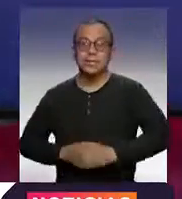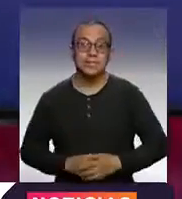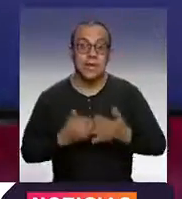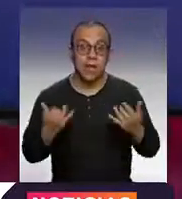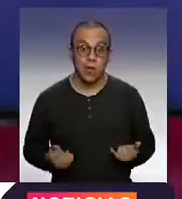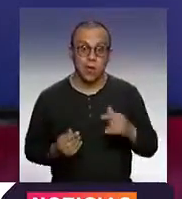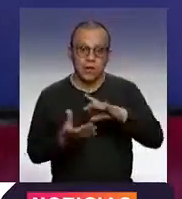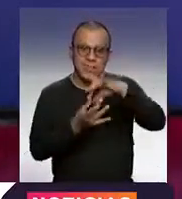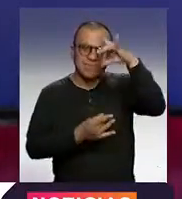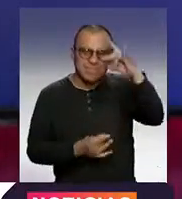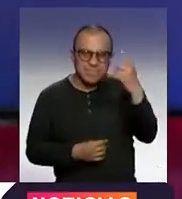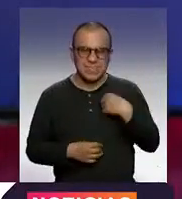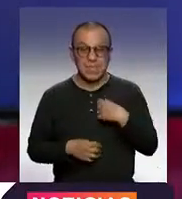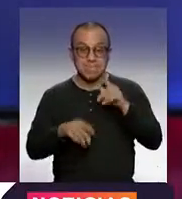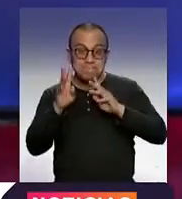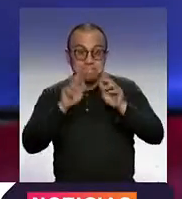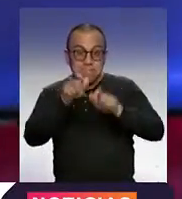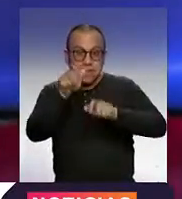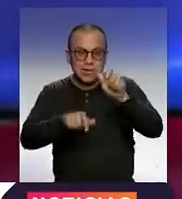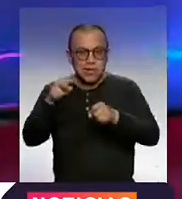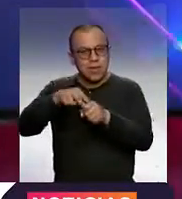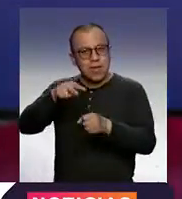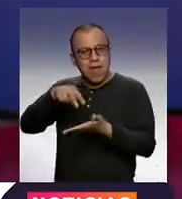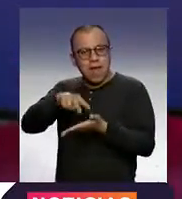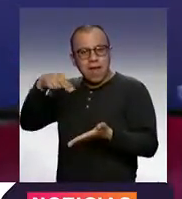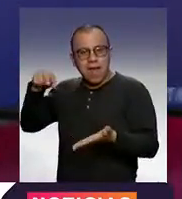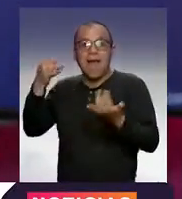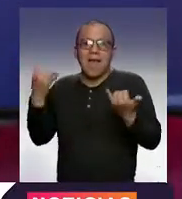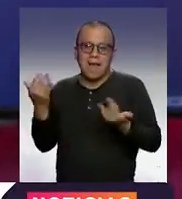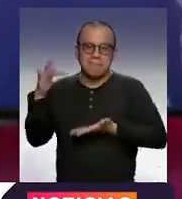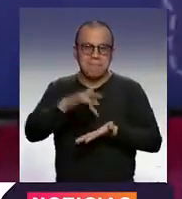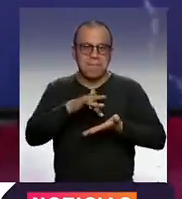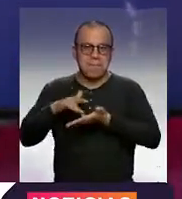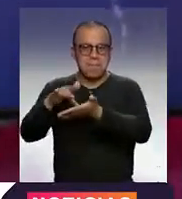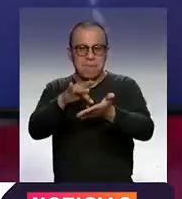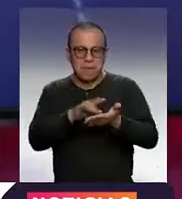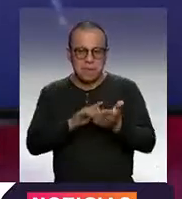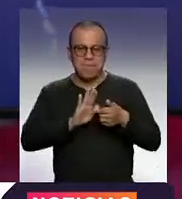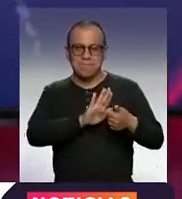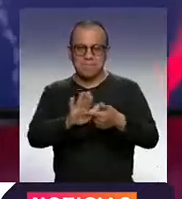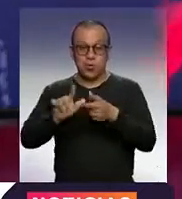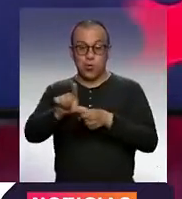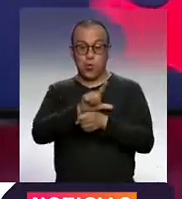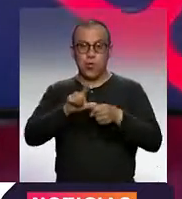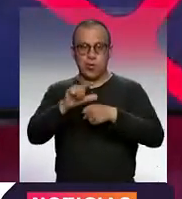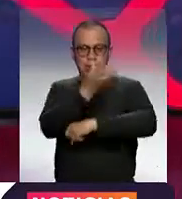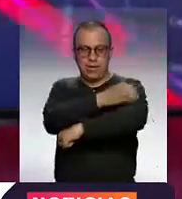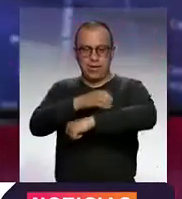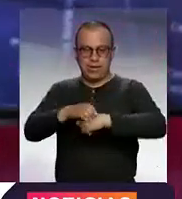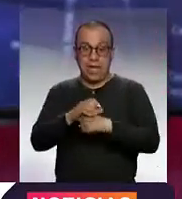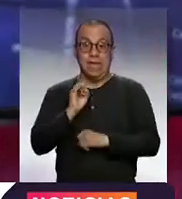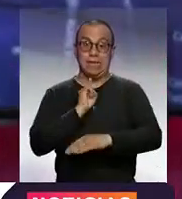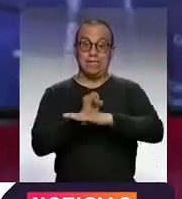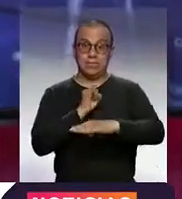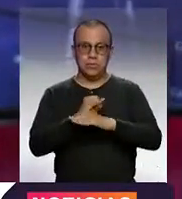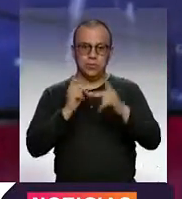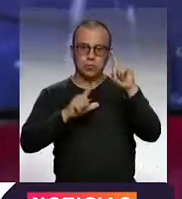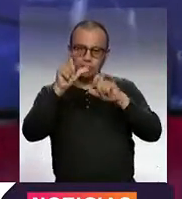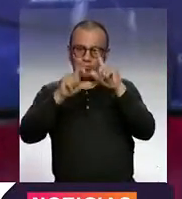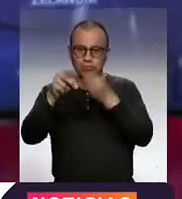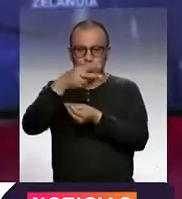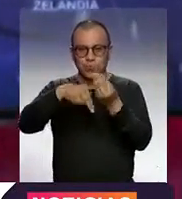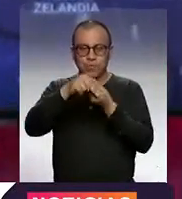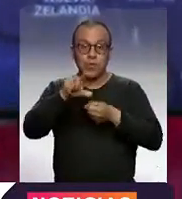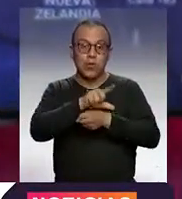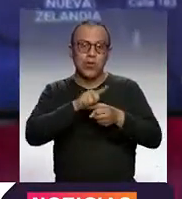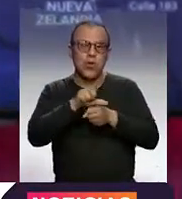y los fantasmas y los personajes históricos de la Candelaria regresan para reactivar la economía local. El Instituto Distrital de Turismo y la Alcaldía